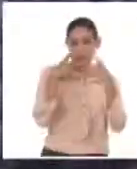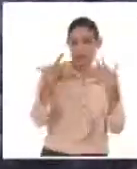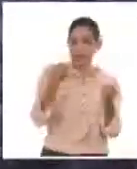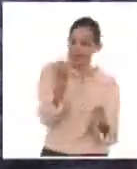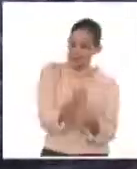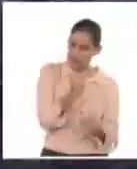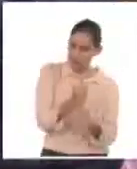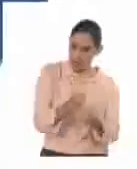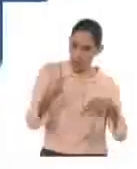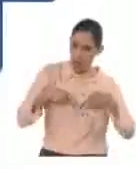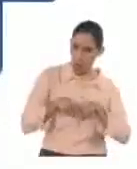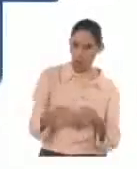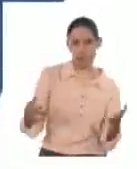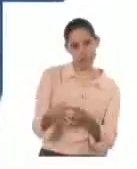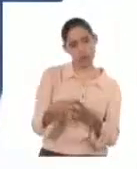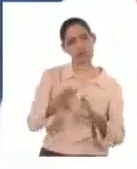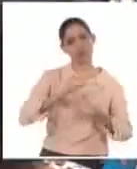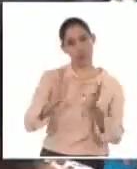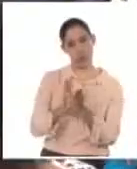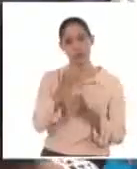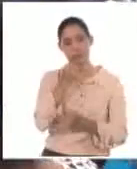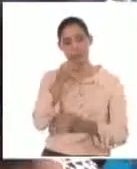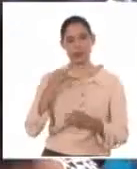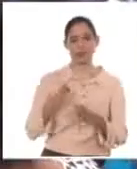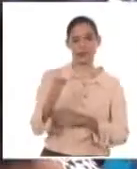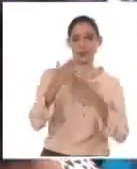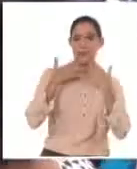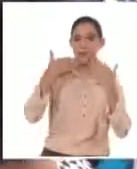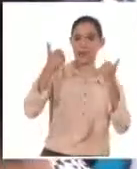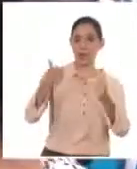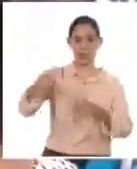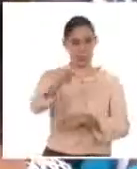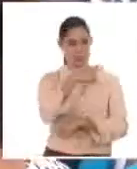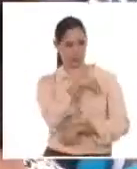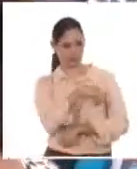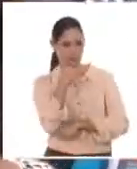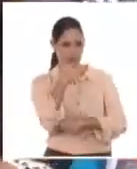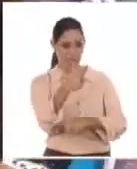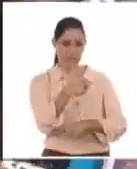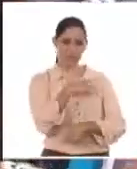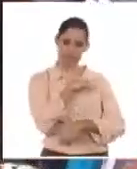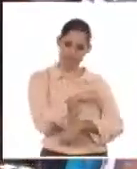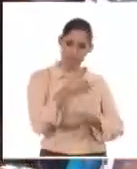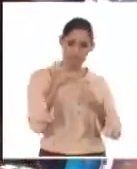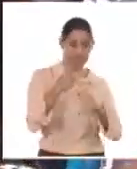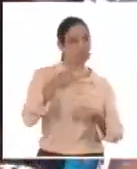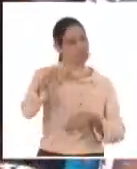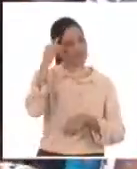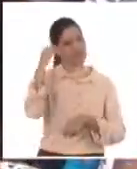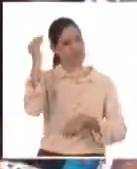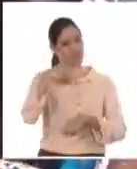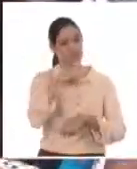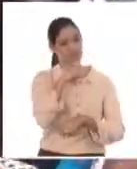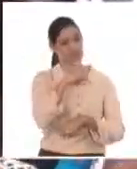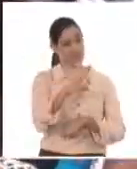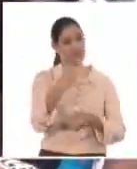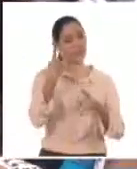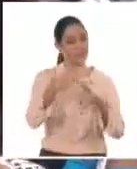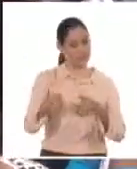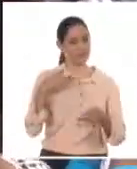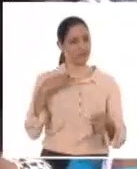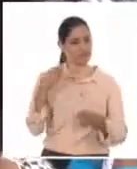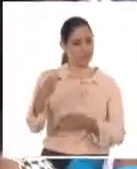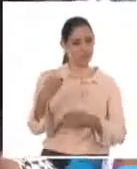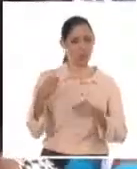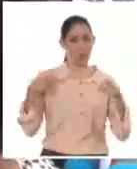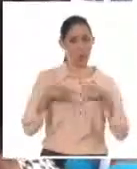en nuestro país todo es posible. ¿Cómo están? Bien. La cosa está dura, pero vamos a salir adelante. Y trabajando